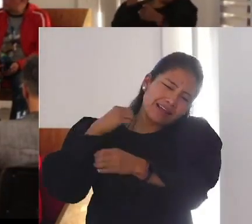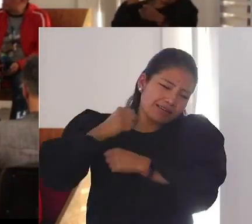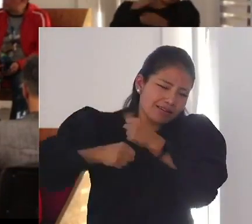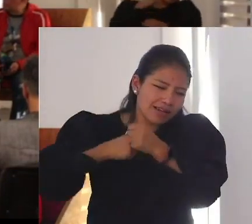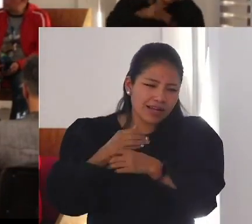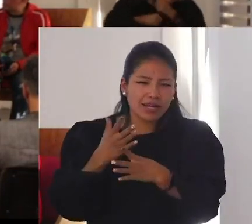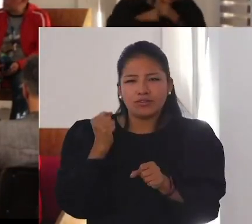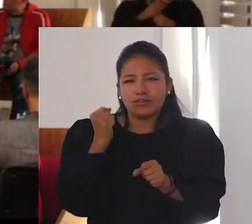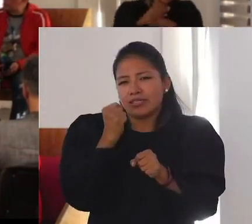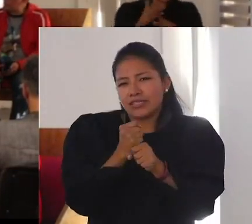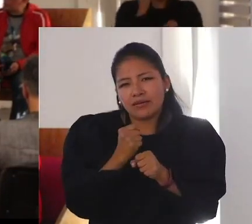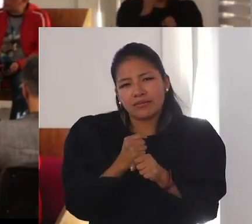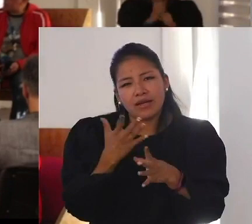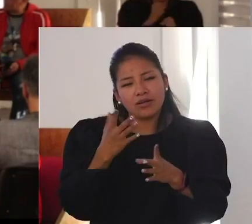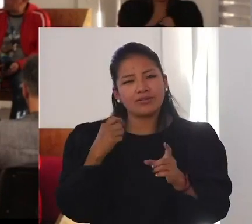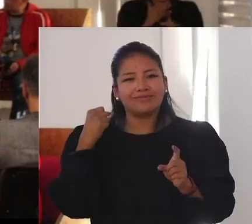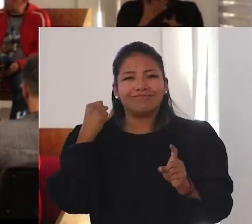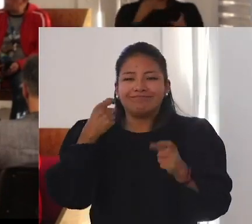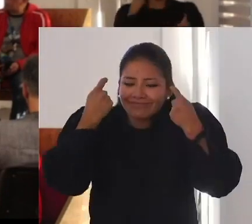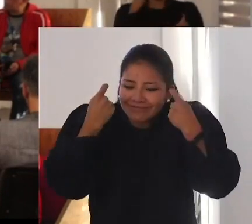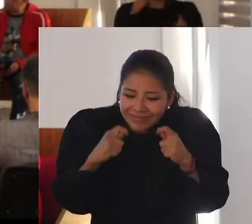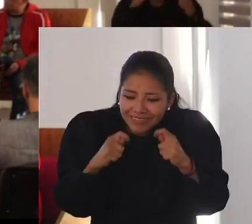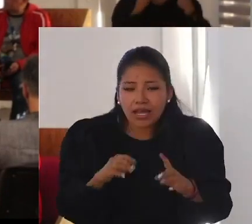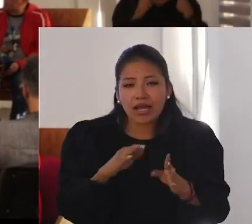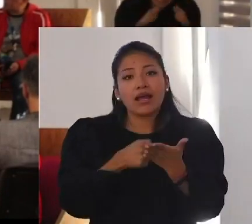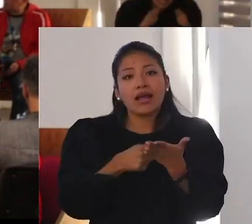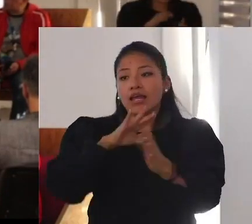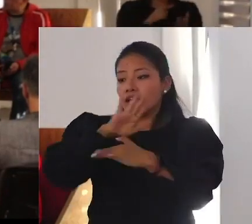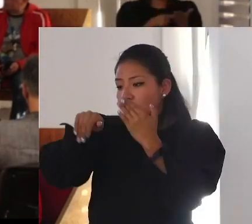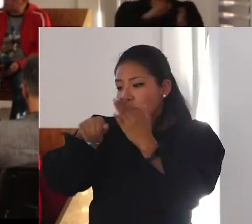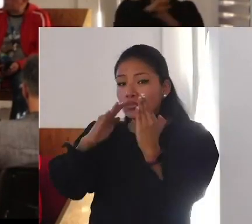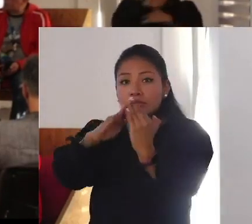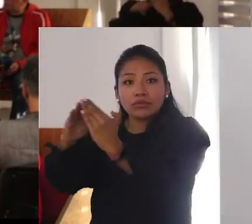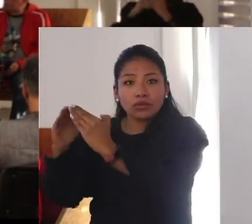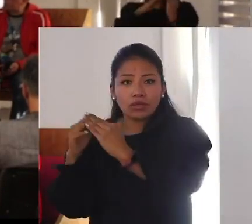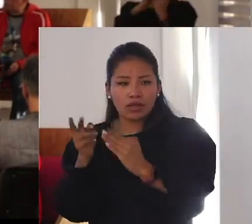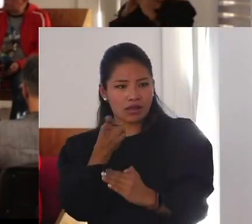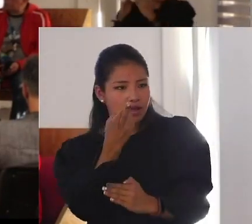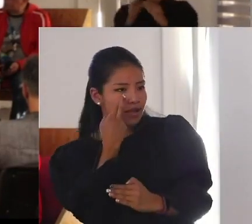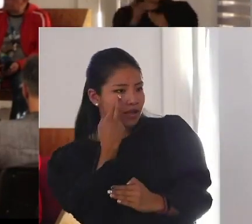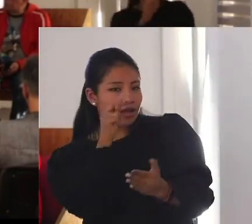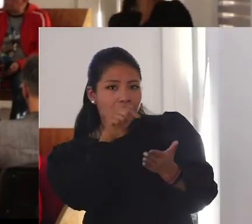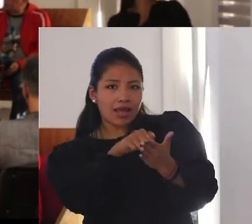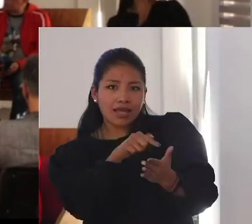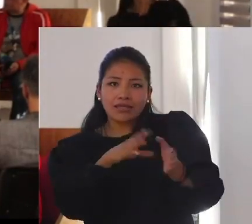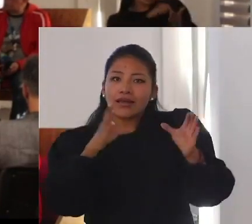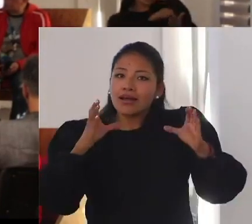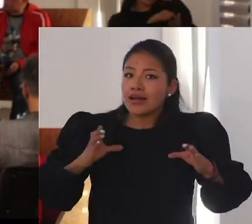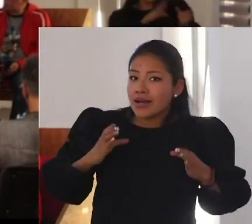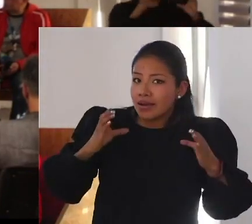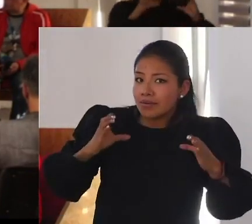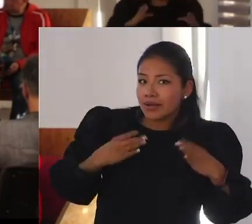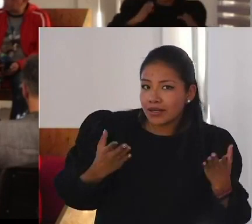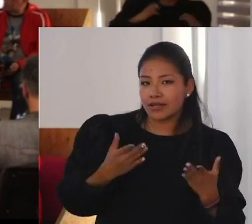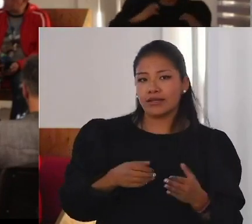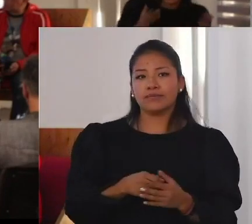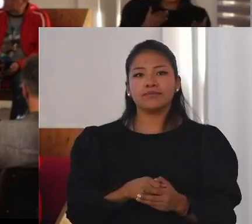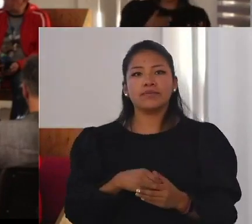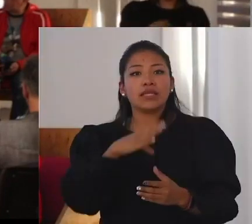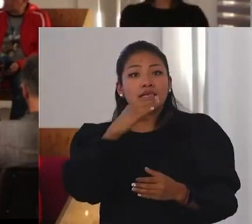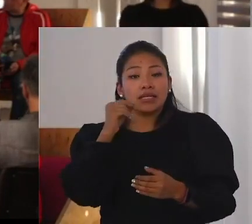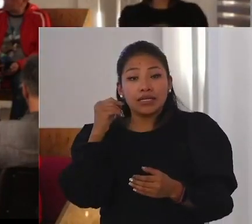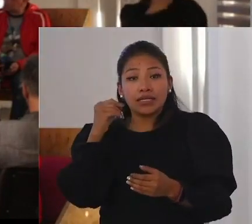que toda la comunidad reconozca esta esta potencia y de ahí un poco